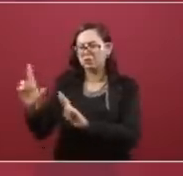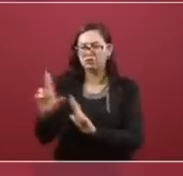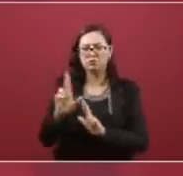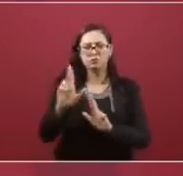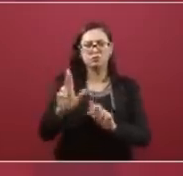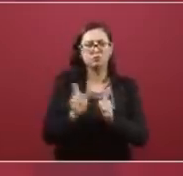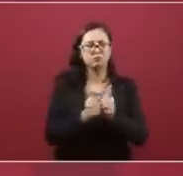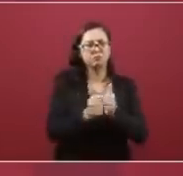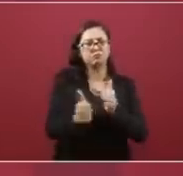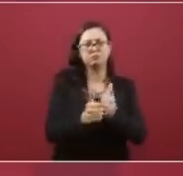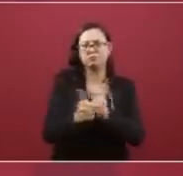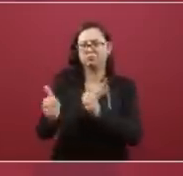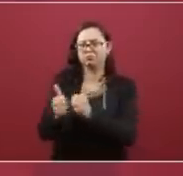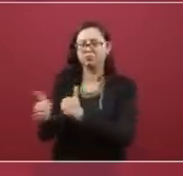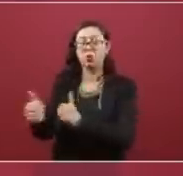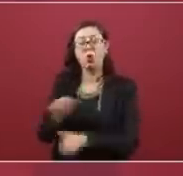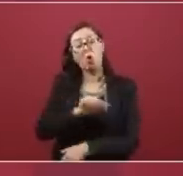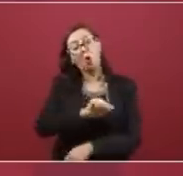La democracia